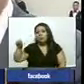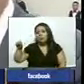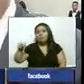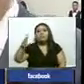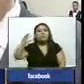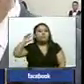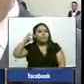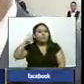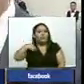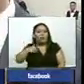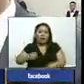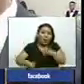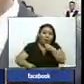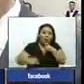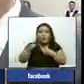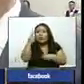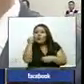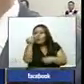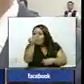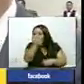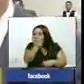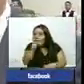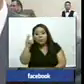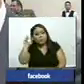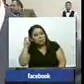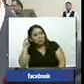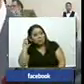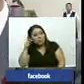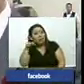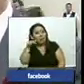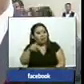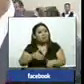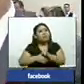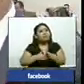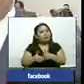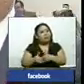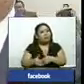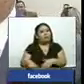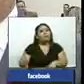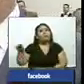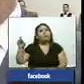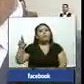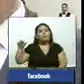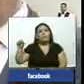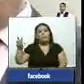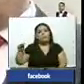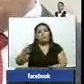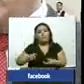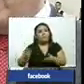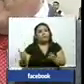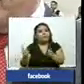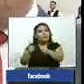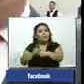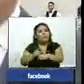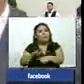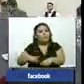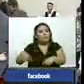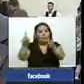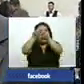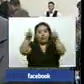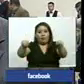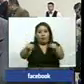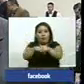Radio, transmitíamos radionovelas. Ahí comencé yo con Circuito ISR y después pasé también a trabajar con Canal 6